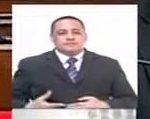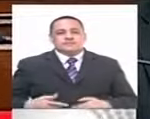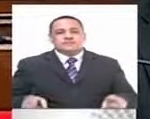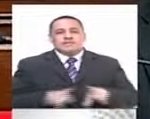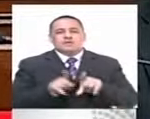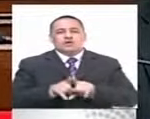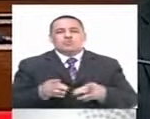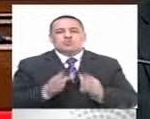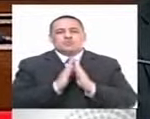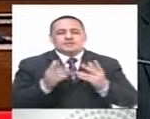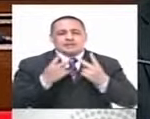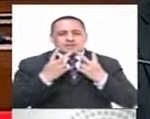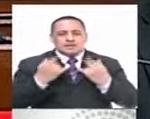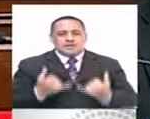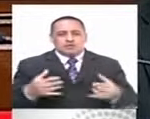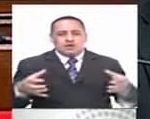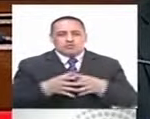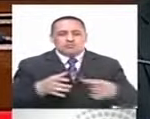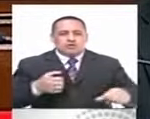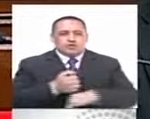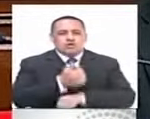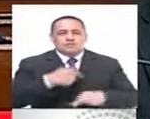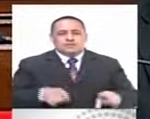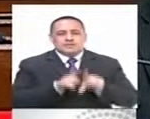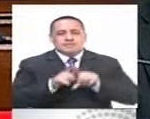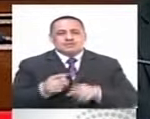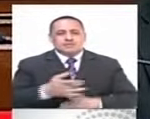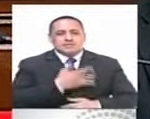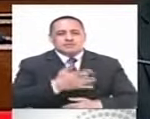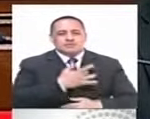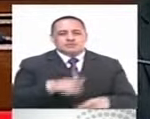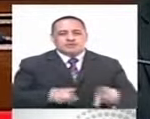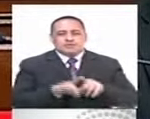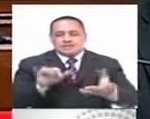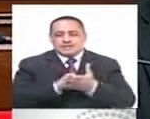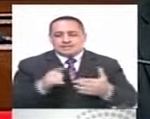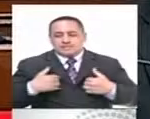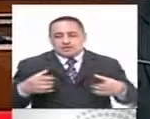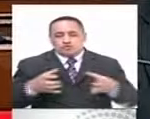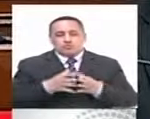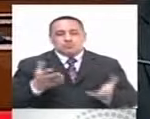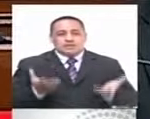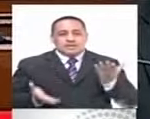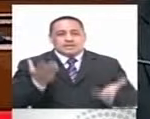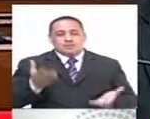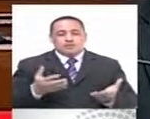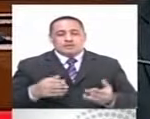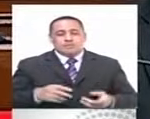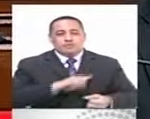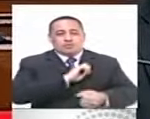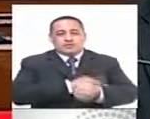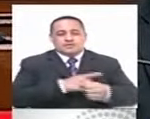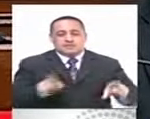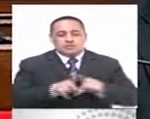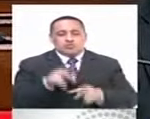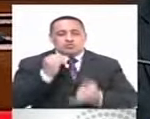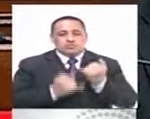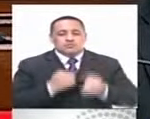exigir consenso si llaman golpistas a los intentos por restablecer el equilibrio de poderes que ha sido tan dañado en los últimos